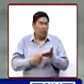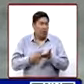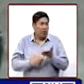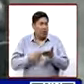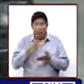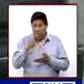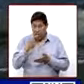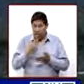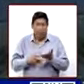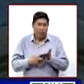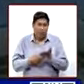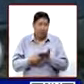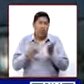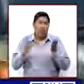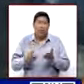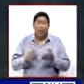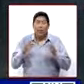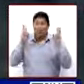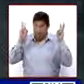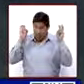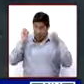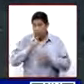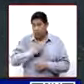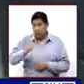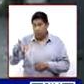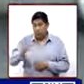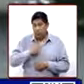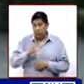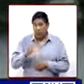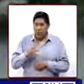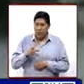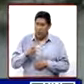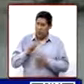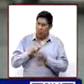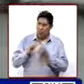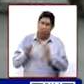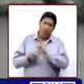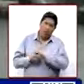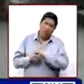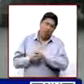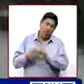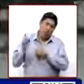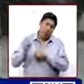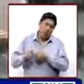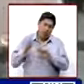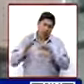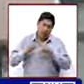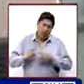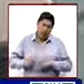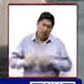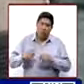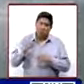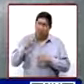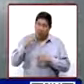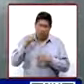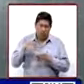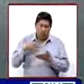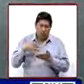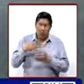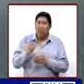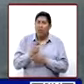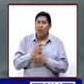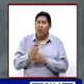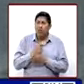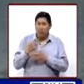A ver, informaron que respecto a las tarifas de transporte público, las mismas no serán modificadas hasta que no se realice y se dé a conocer un estudio técnico de